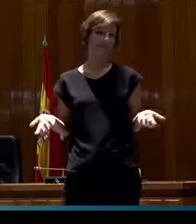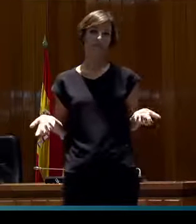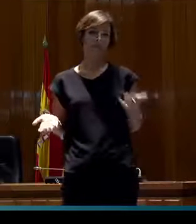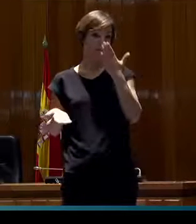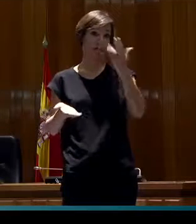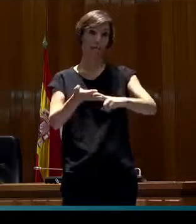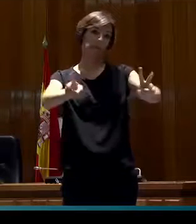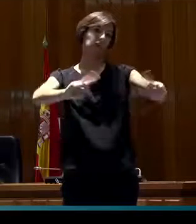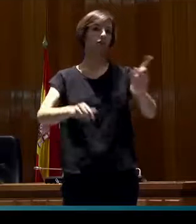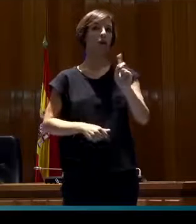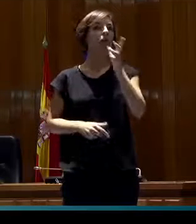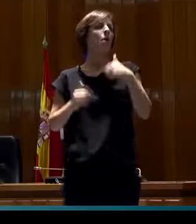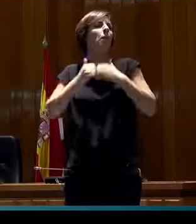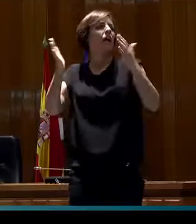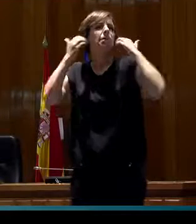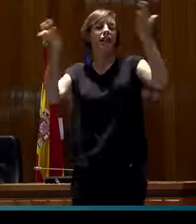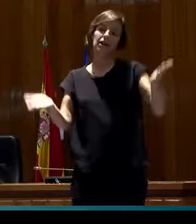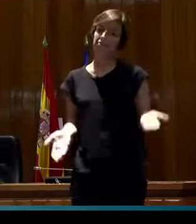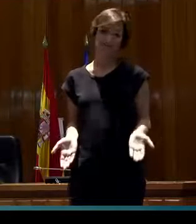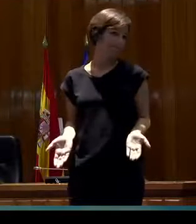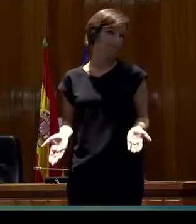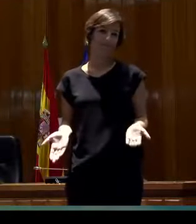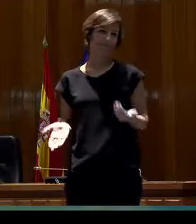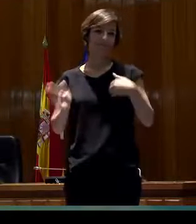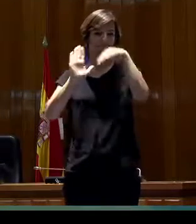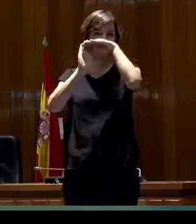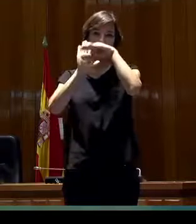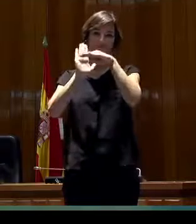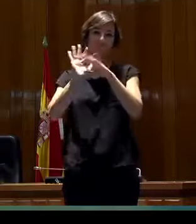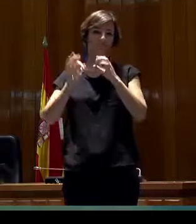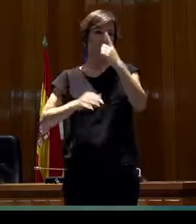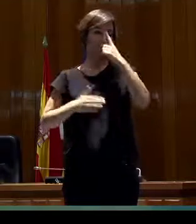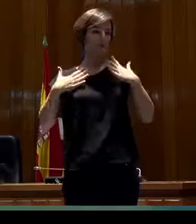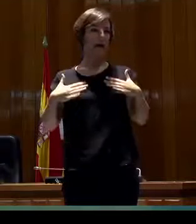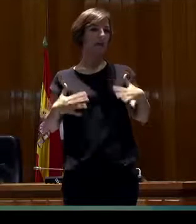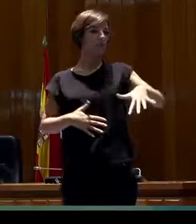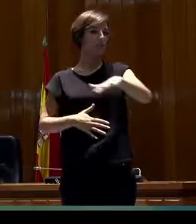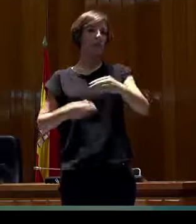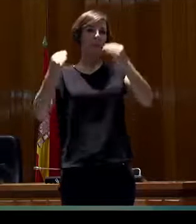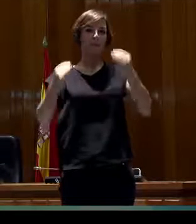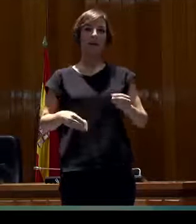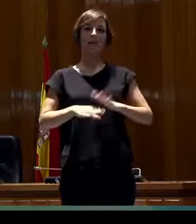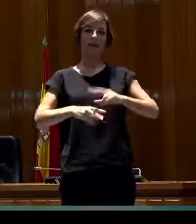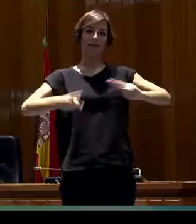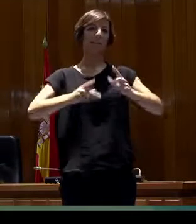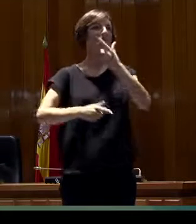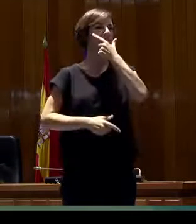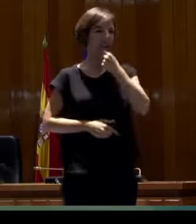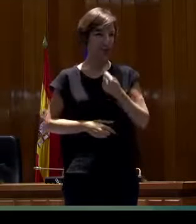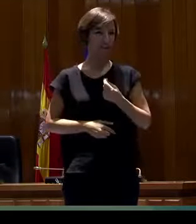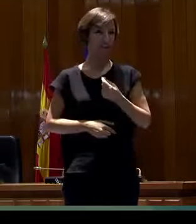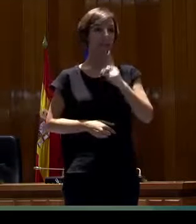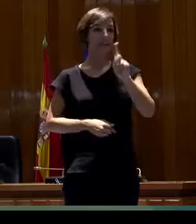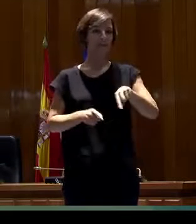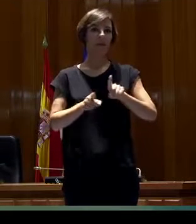pues simplemente por el hecho de que estoy en casa. En fin, una serie de cuestiones que dificultan y también mediatizan